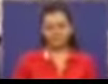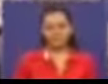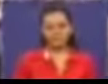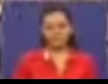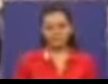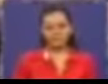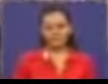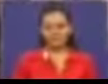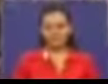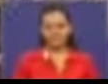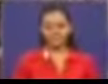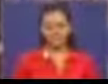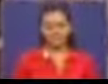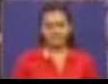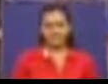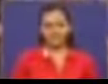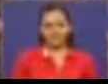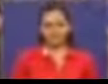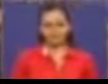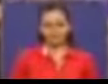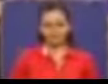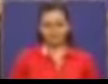siempre.